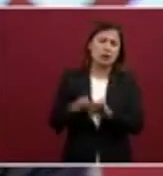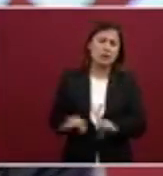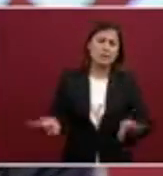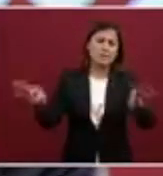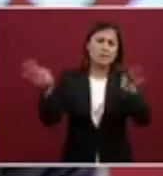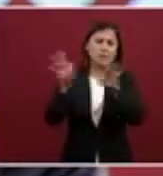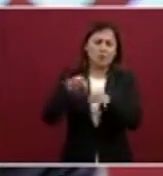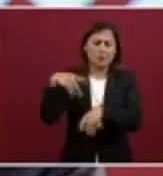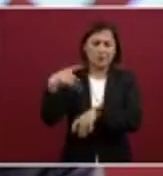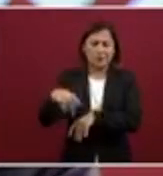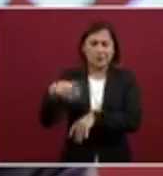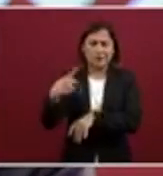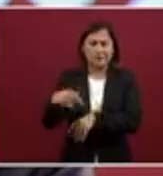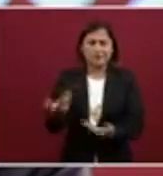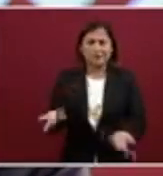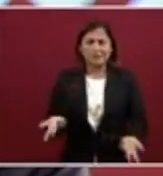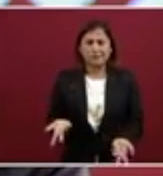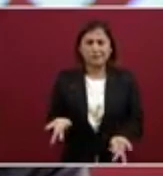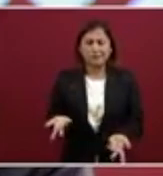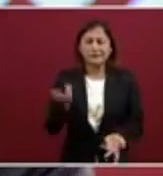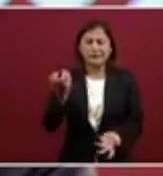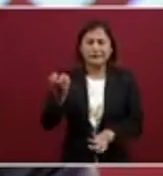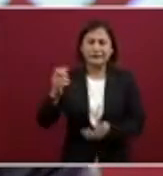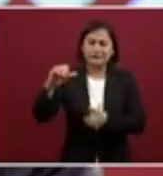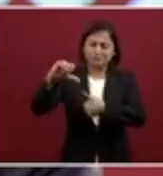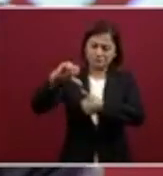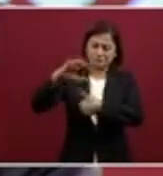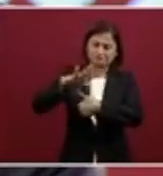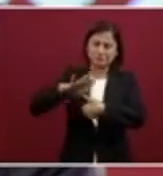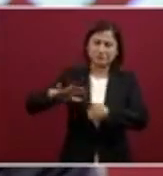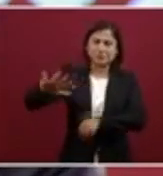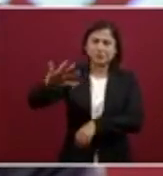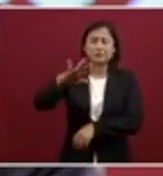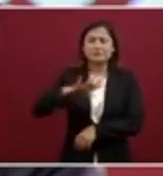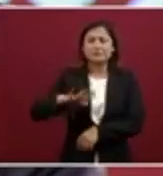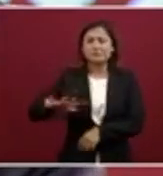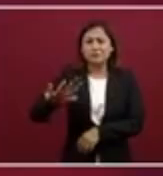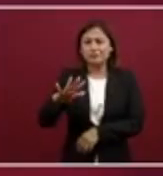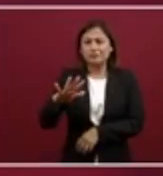Es Mesoamérica, donde florecieron